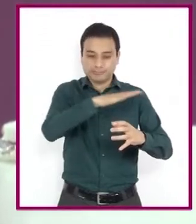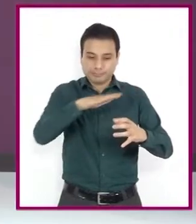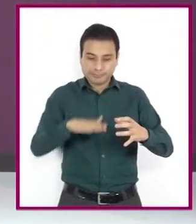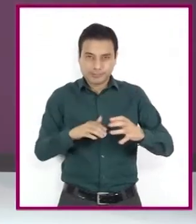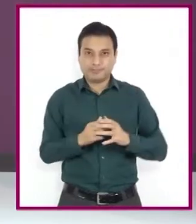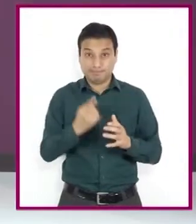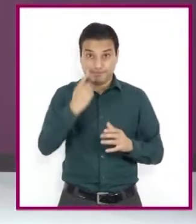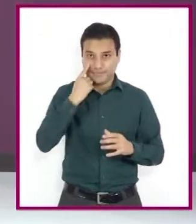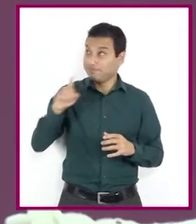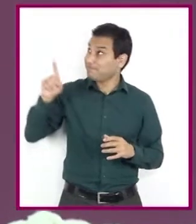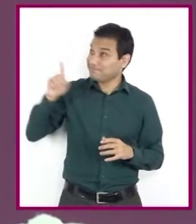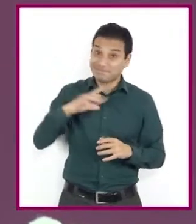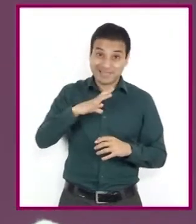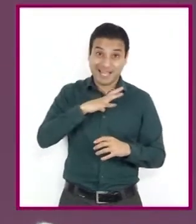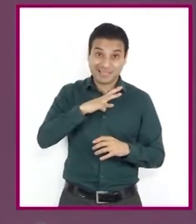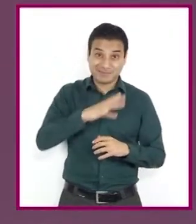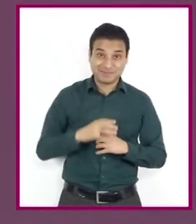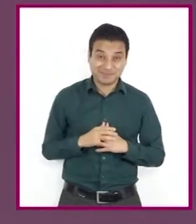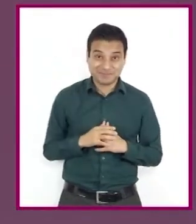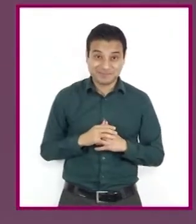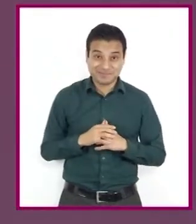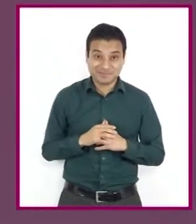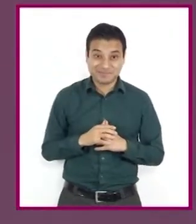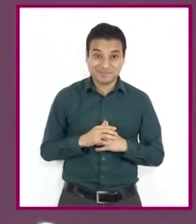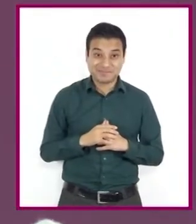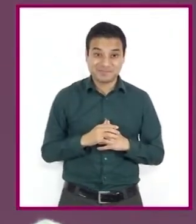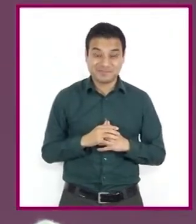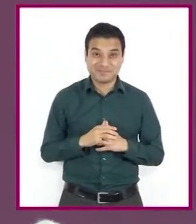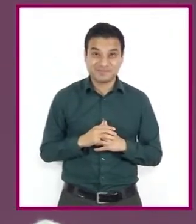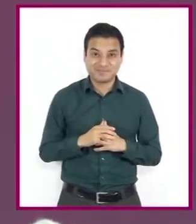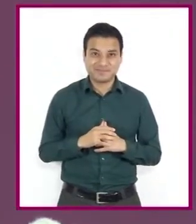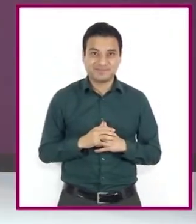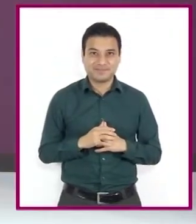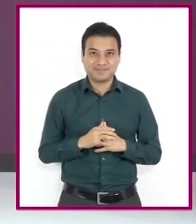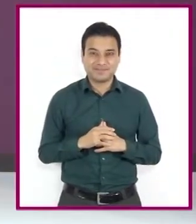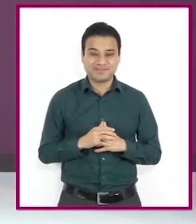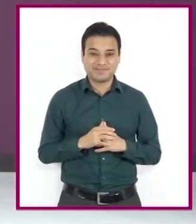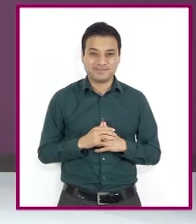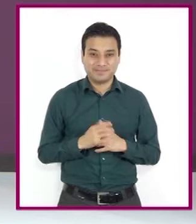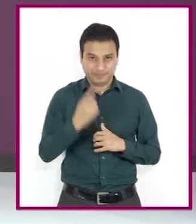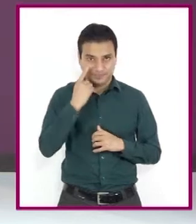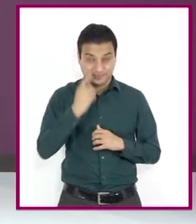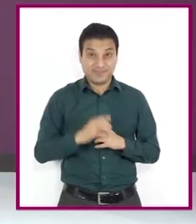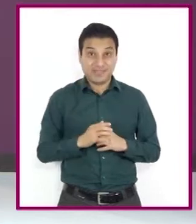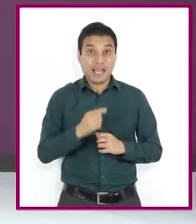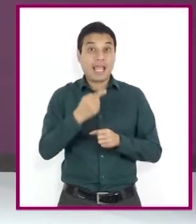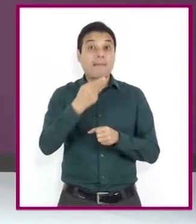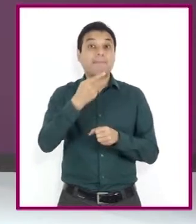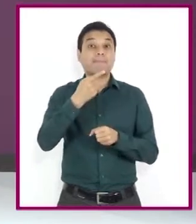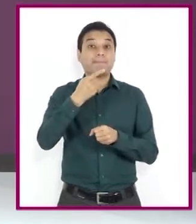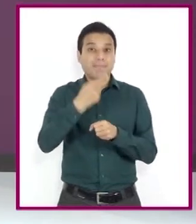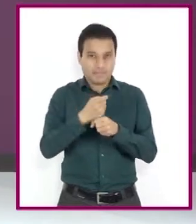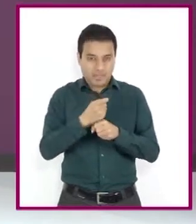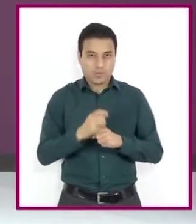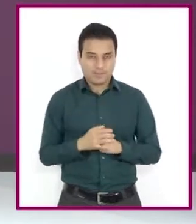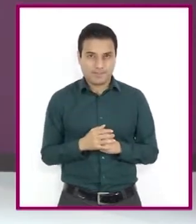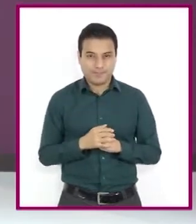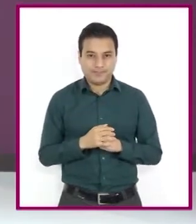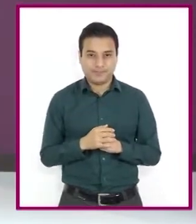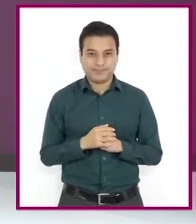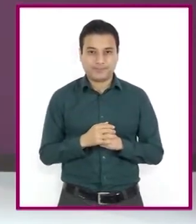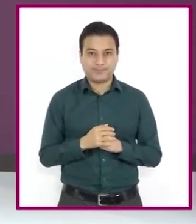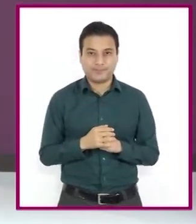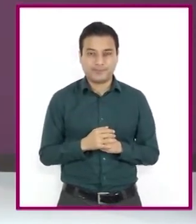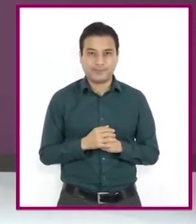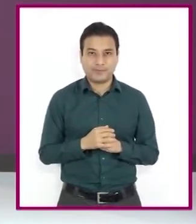Aquí lo tenemos. Vamos a elaborar esta técnica. Primeramente necesitamos